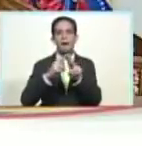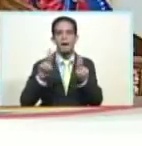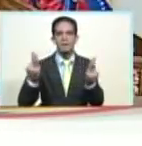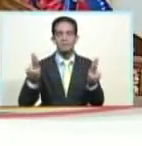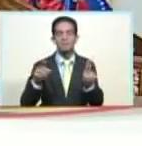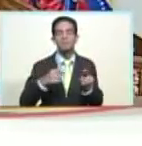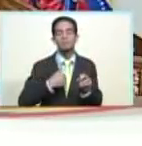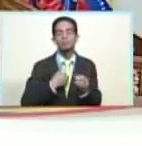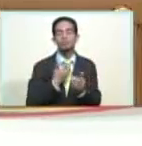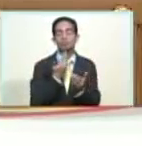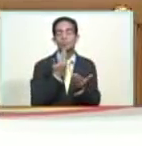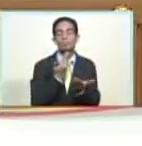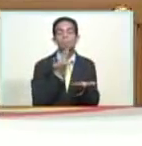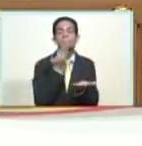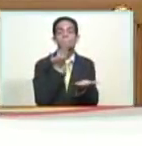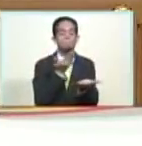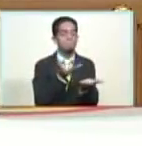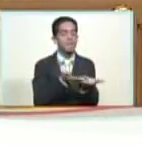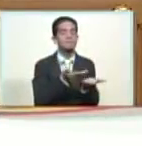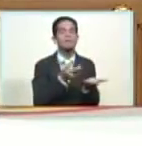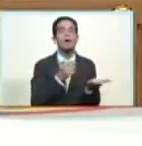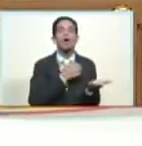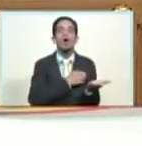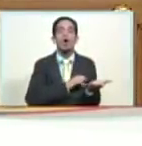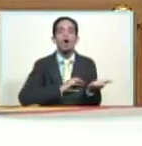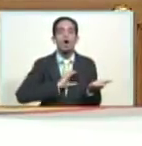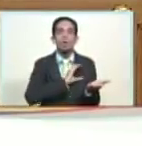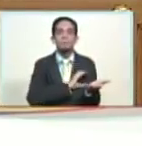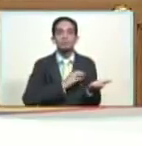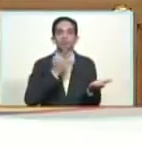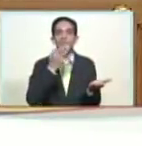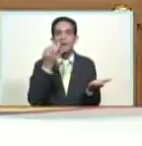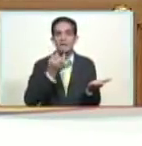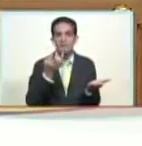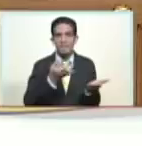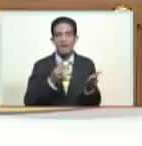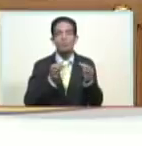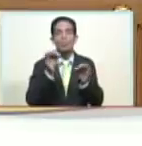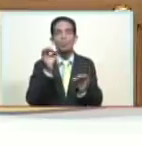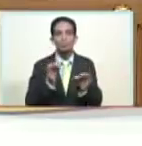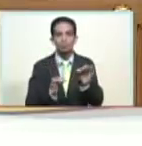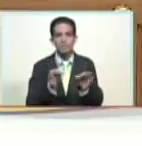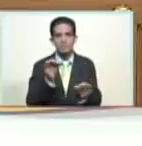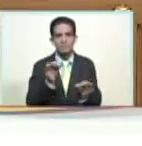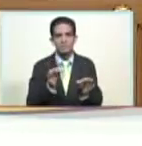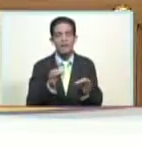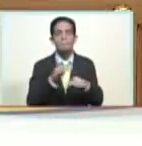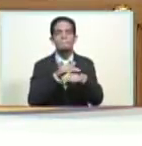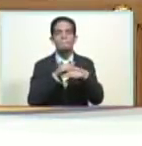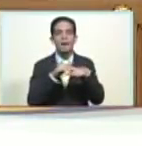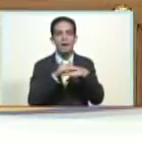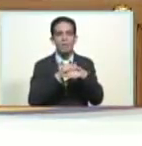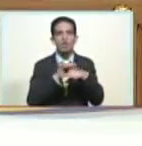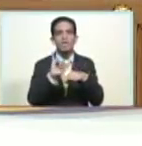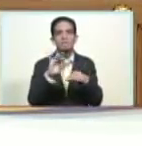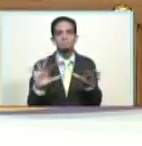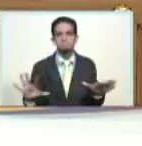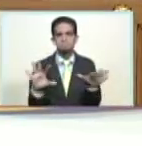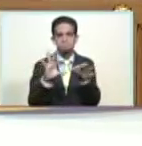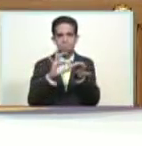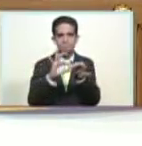Le he presentado a la Comisión de la Verdad, Justicia, Perdón,